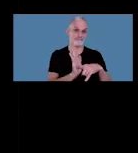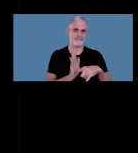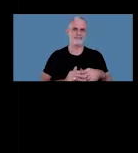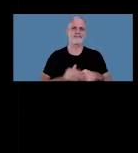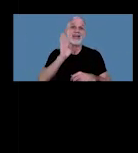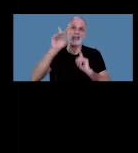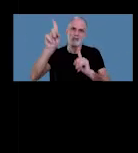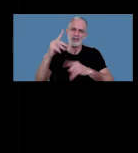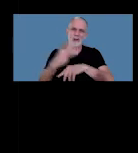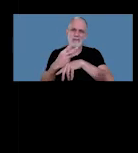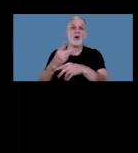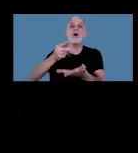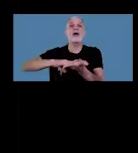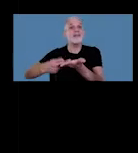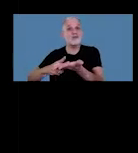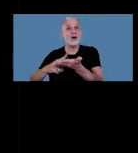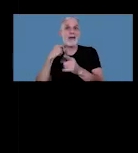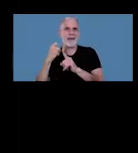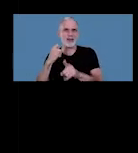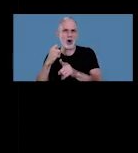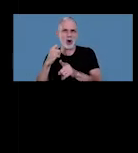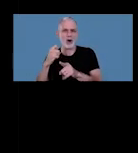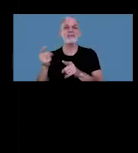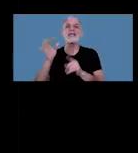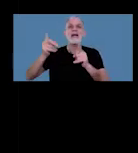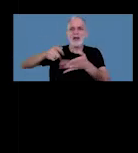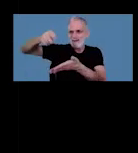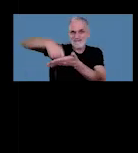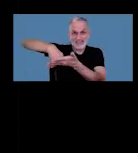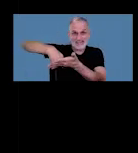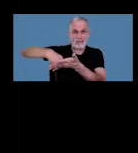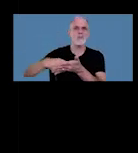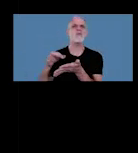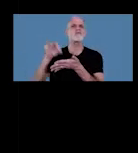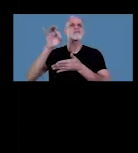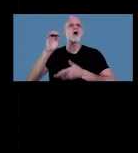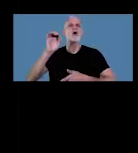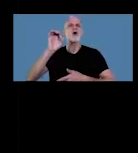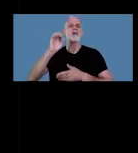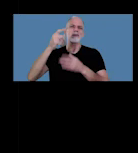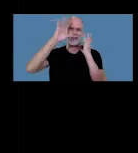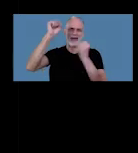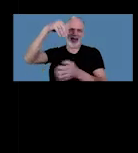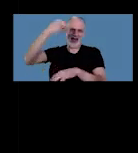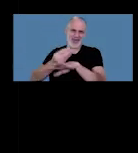Eso va a tener que estar traducido al castellano y va a tener que estar intervenido, va a tener que estar visado por el consulado argentino en Miami.